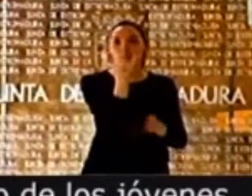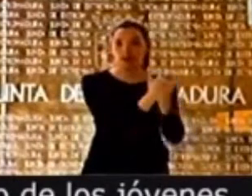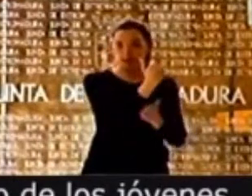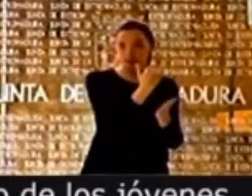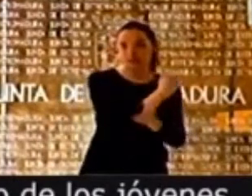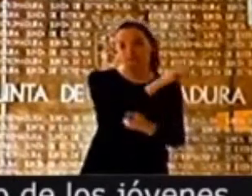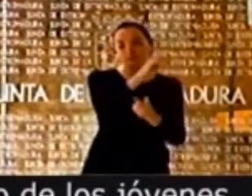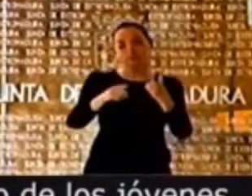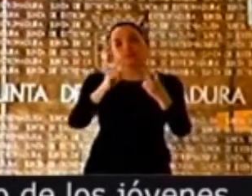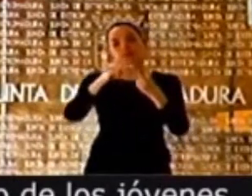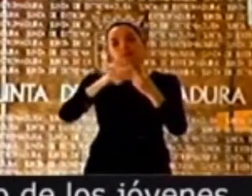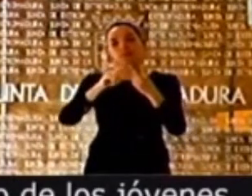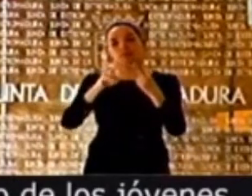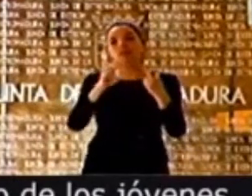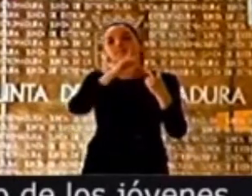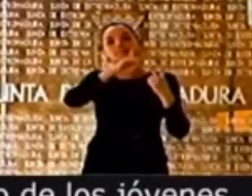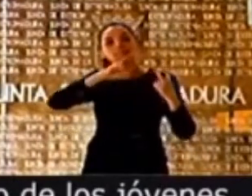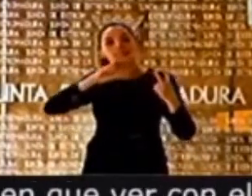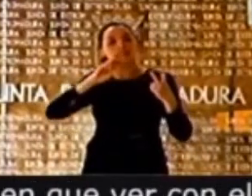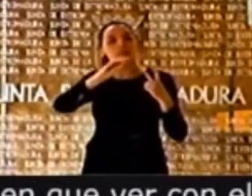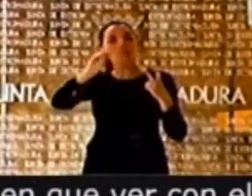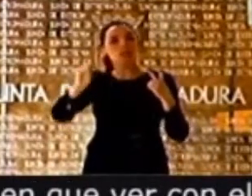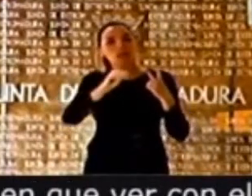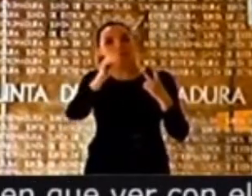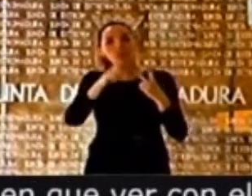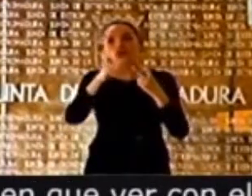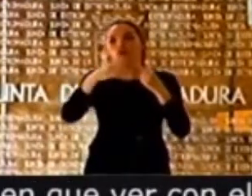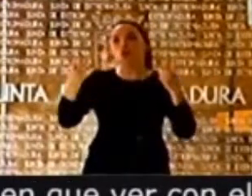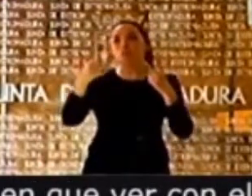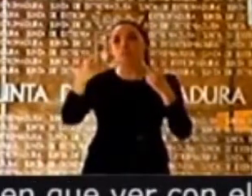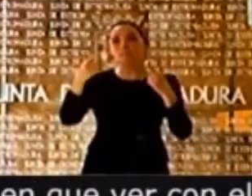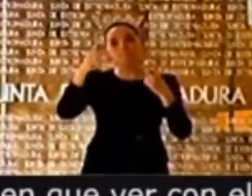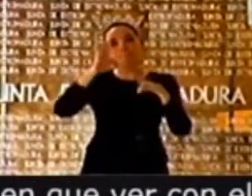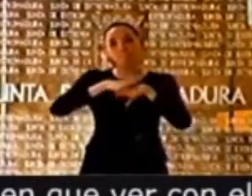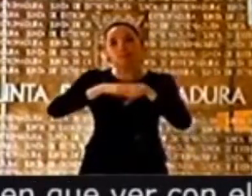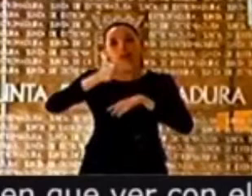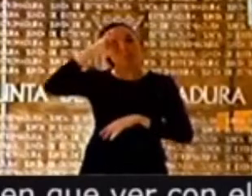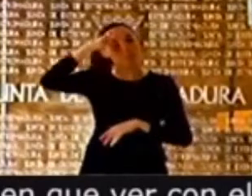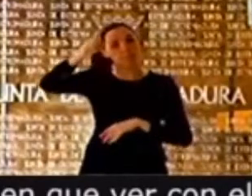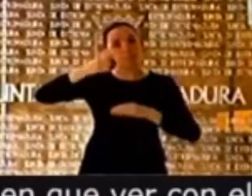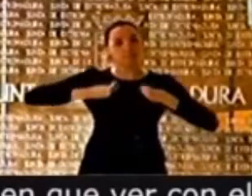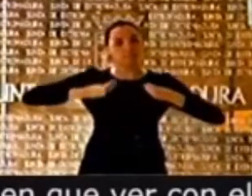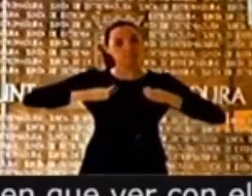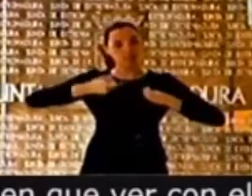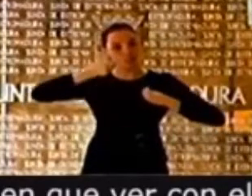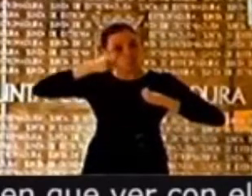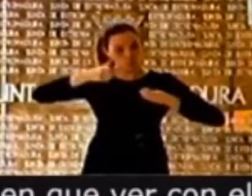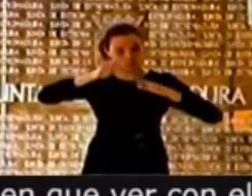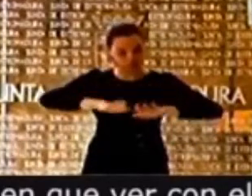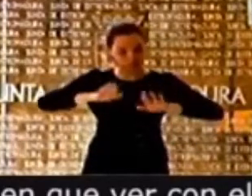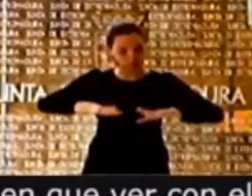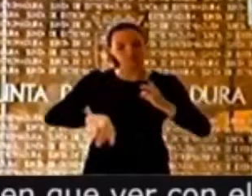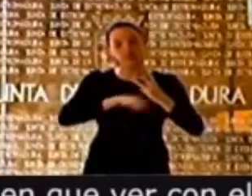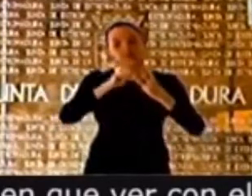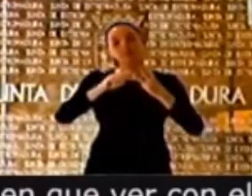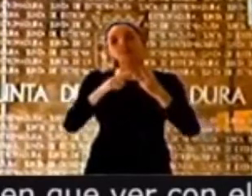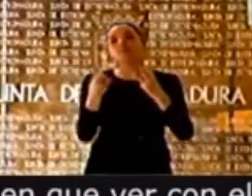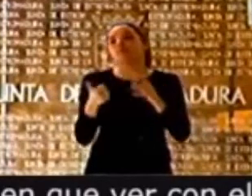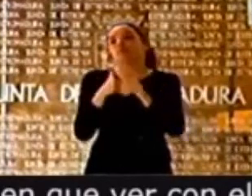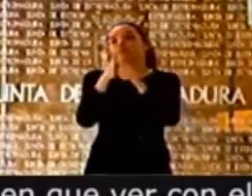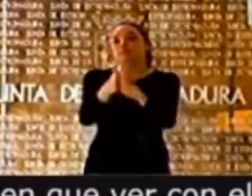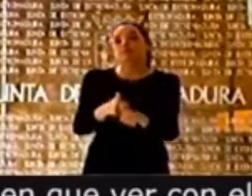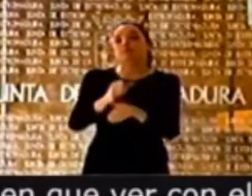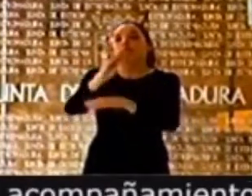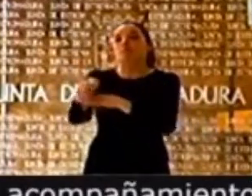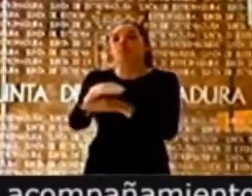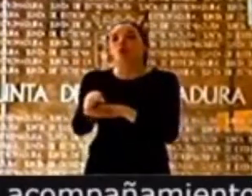tienen que ver con el mantenimiento de la población en el medio rural, el acompañamiento y la mejora de